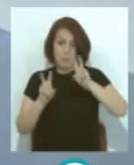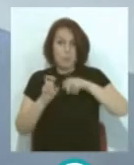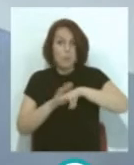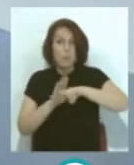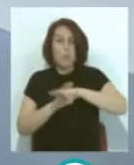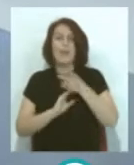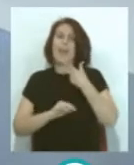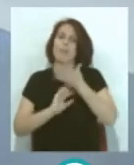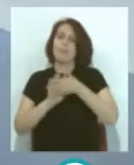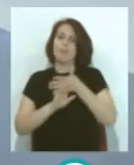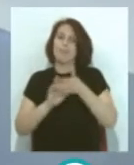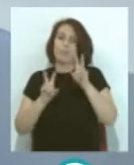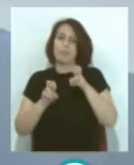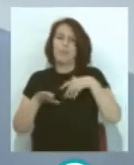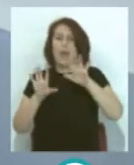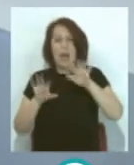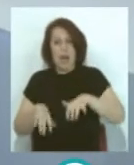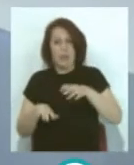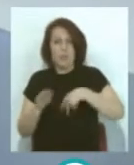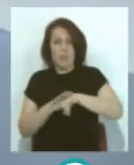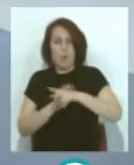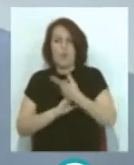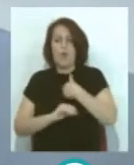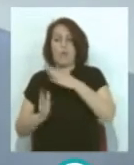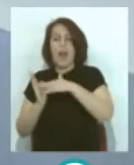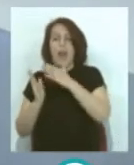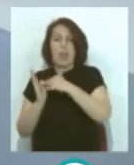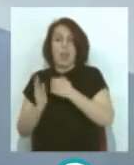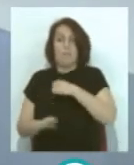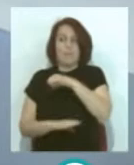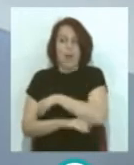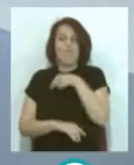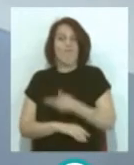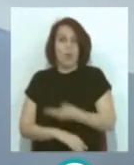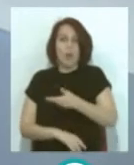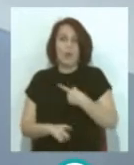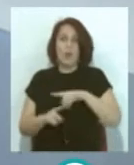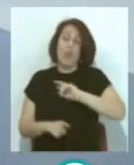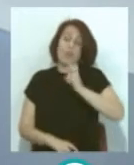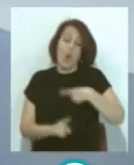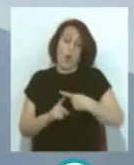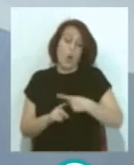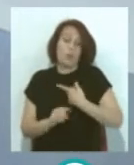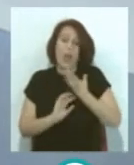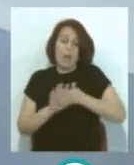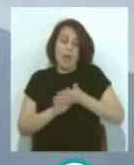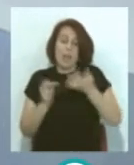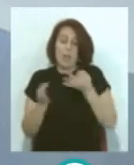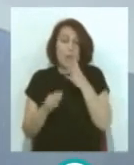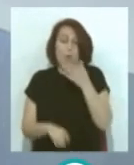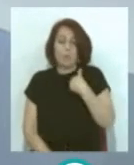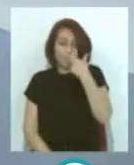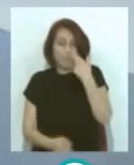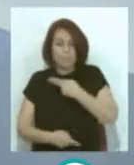y hablamos del Cádiz Club de Fútbol, es la victoria frente al Valencia. Hay otras cosas que igual las tenemos que tocar aquí porque son de interés público